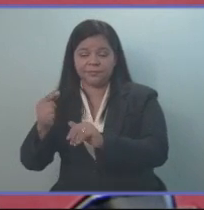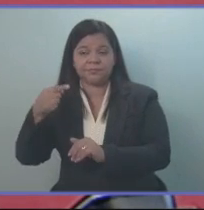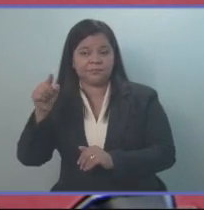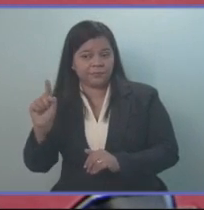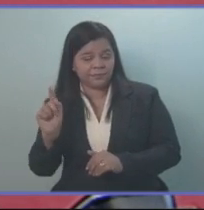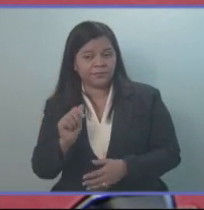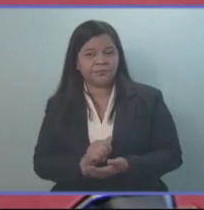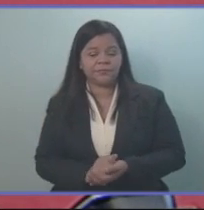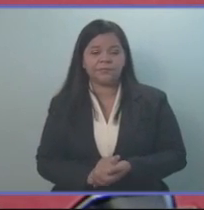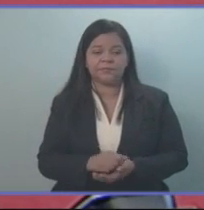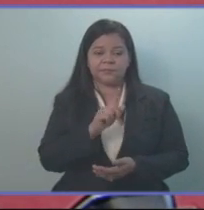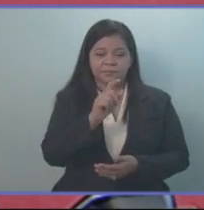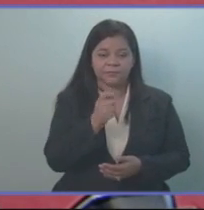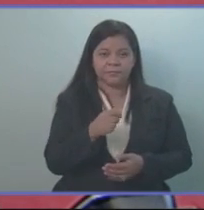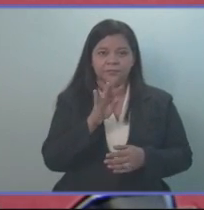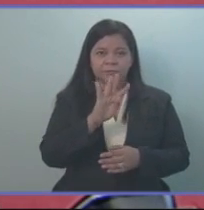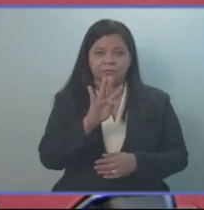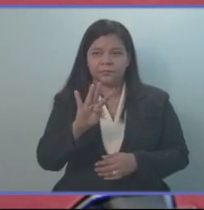1446-4-2017-1 y